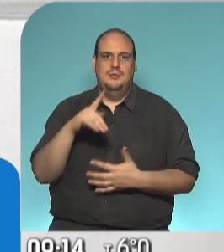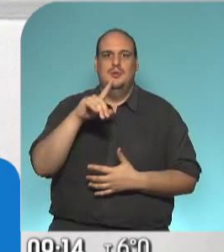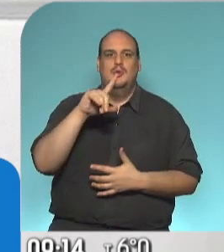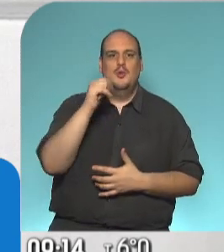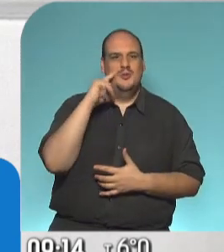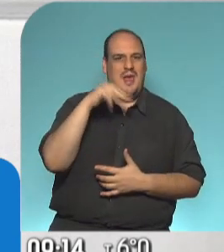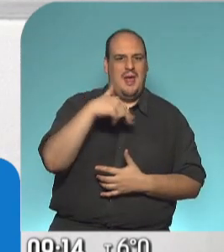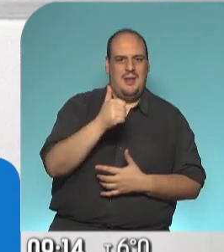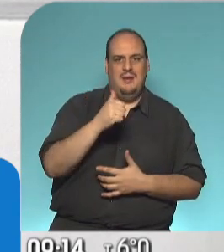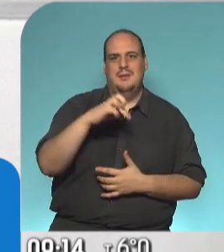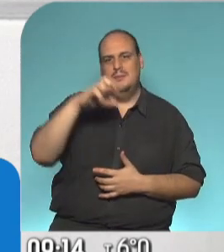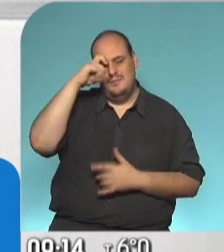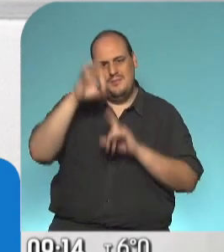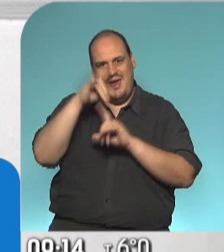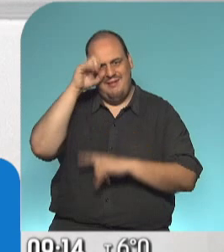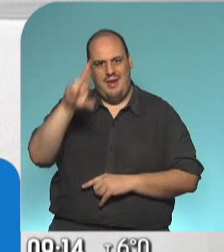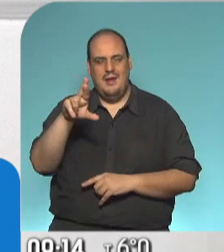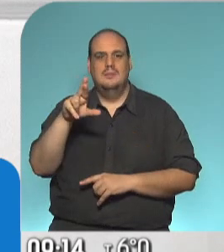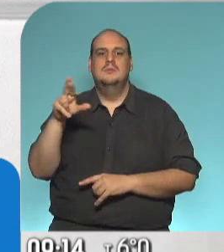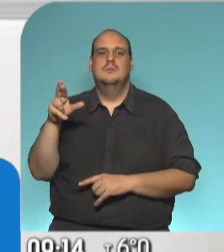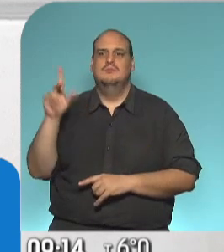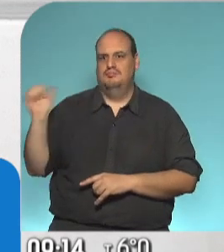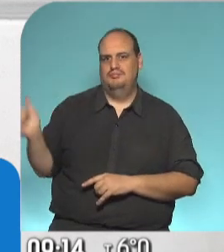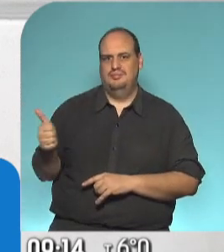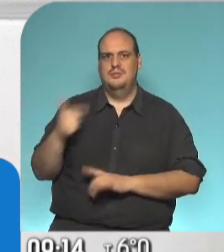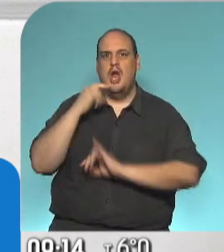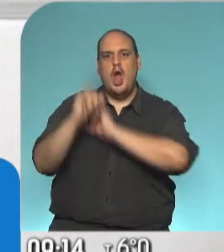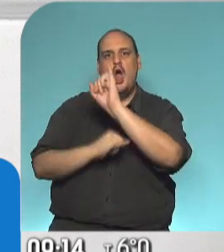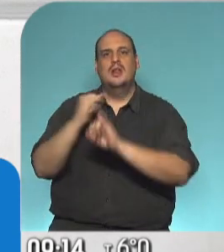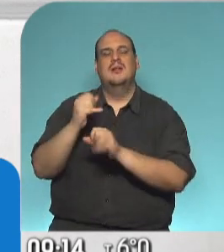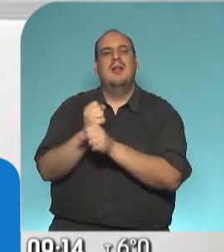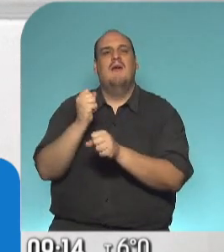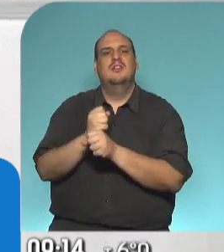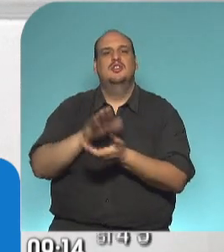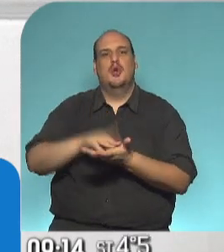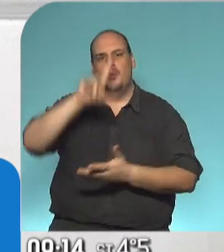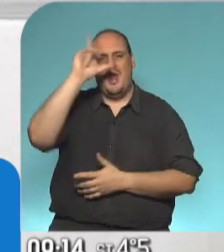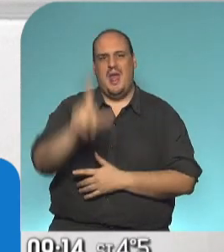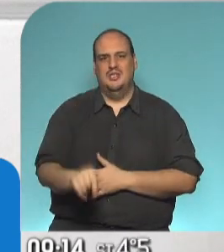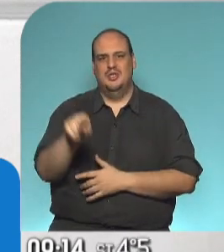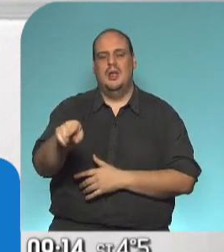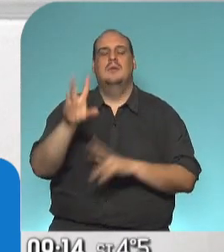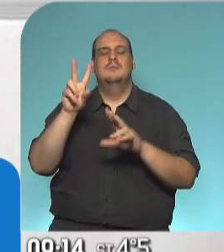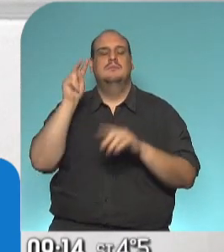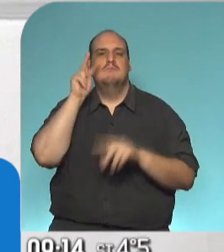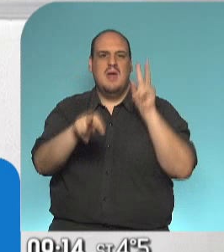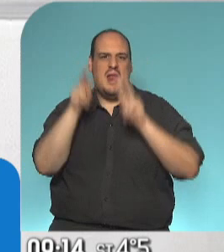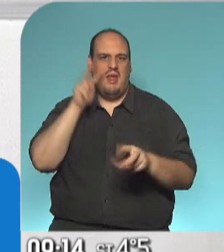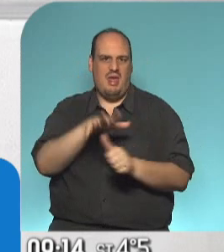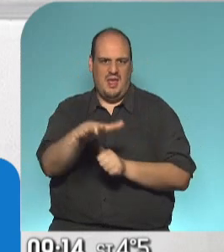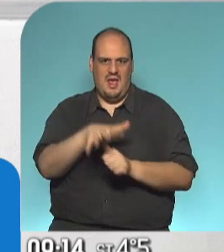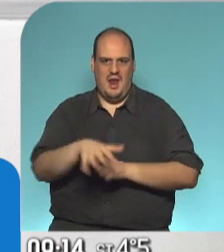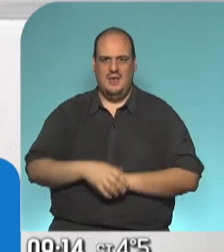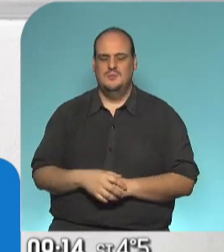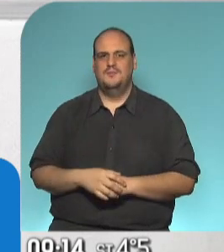Pecker viene a contarnos el trabajo que se viene haciendo desde el Estado Nacional en relación a las políticas con perspectiva de género. Muchas gracias.